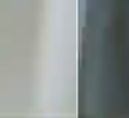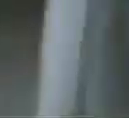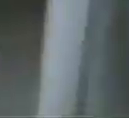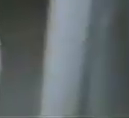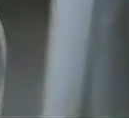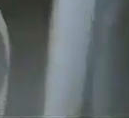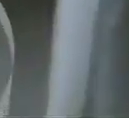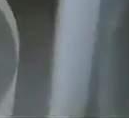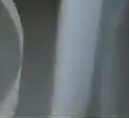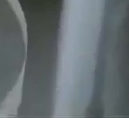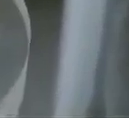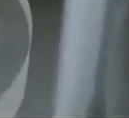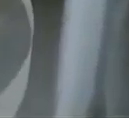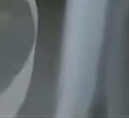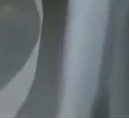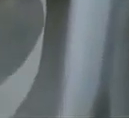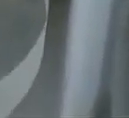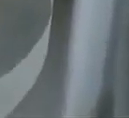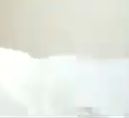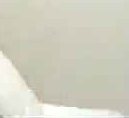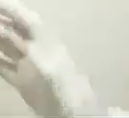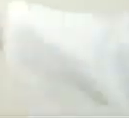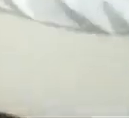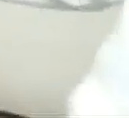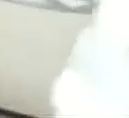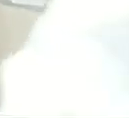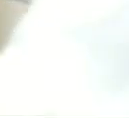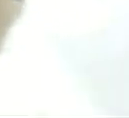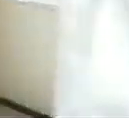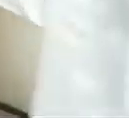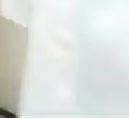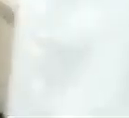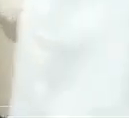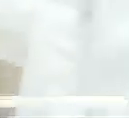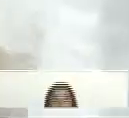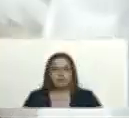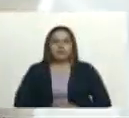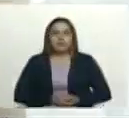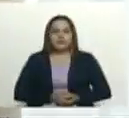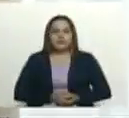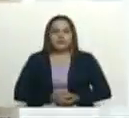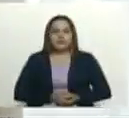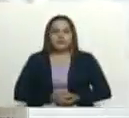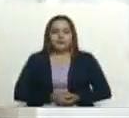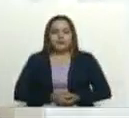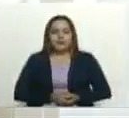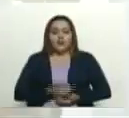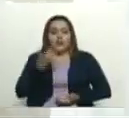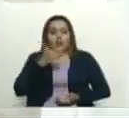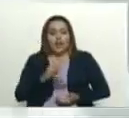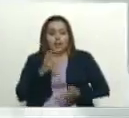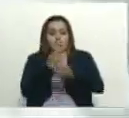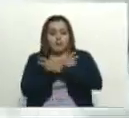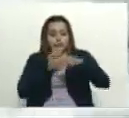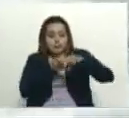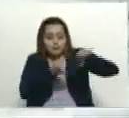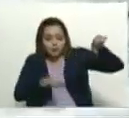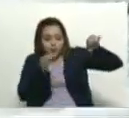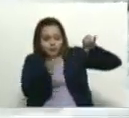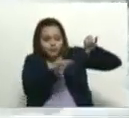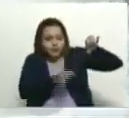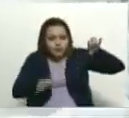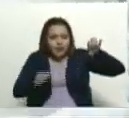para regenerar su hueso. Cuando tenemos las células que hacen hueso, que las transformamos a